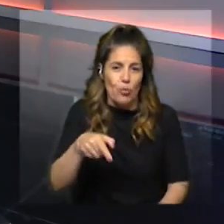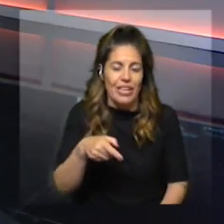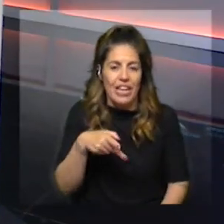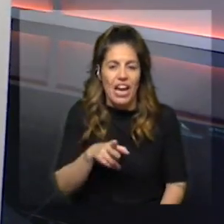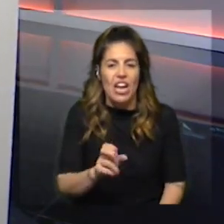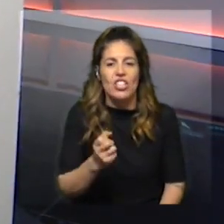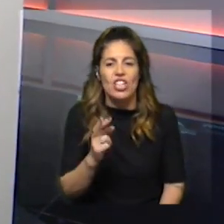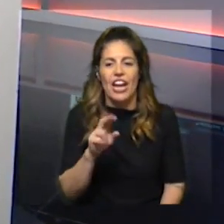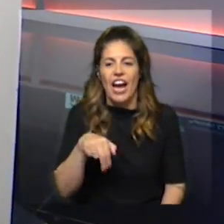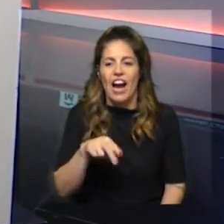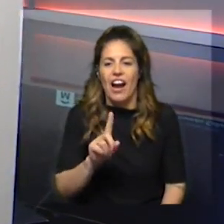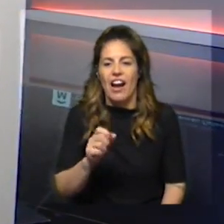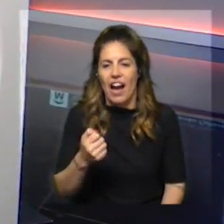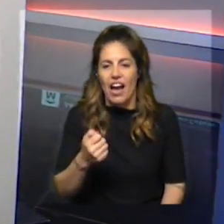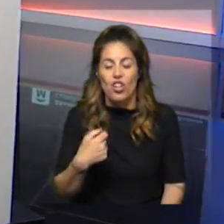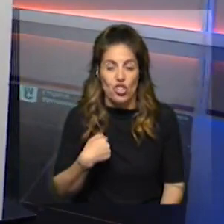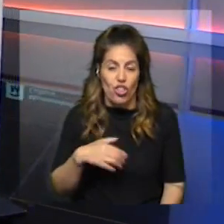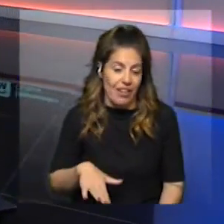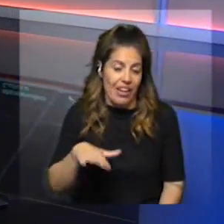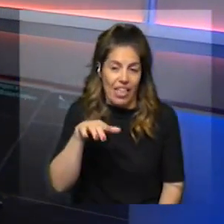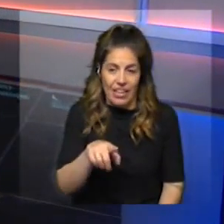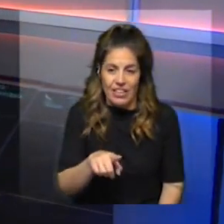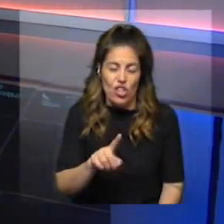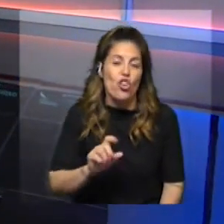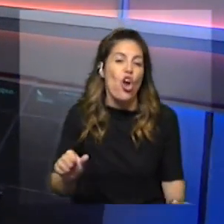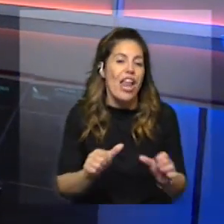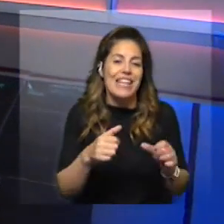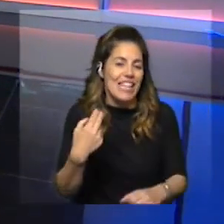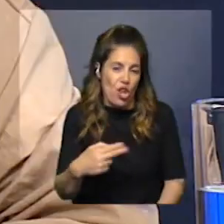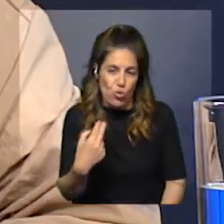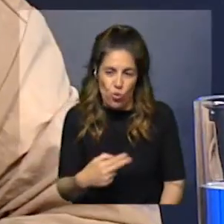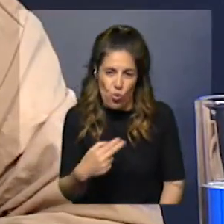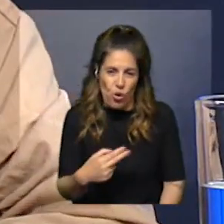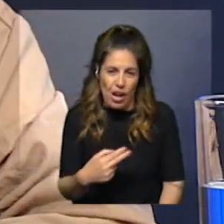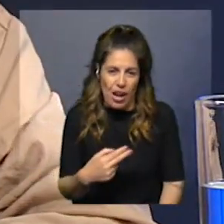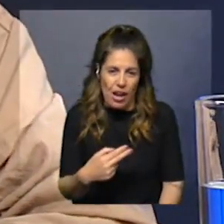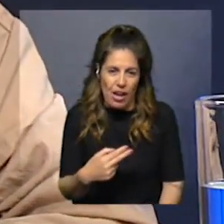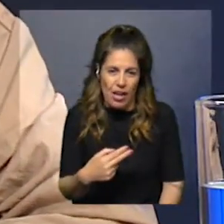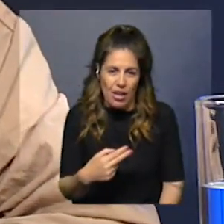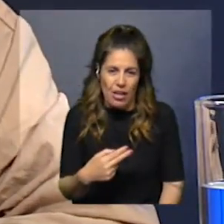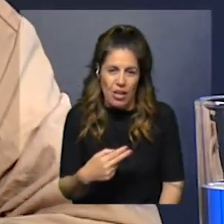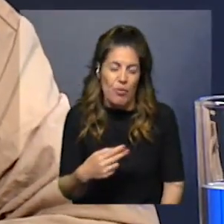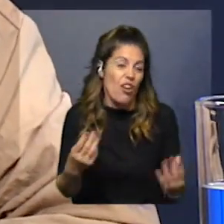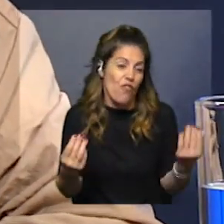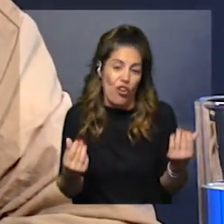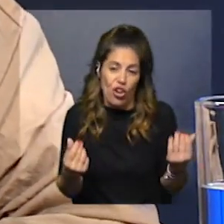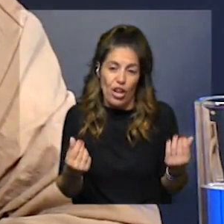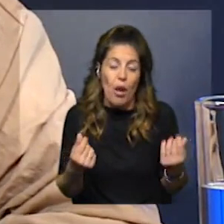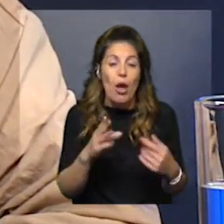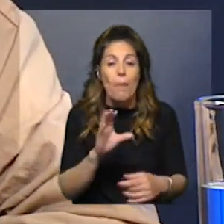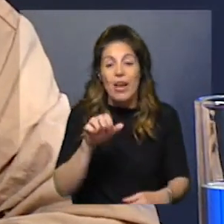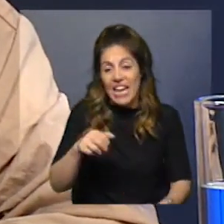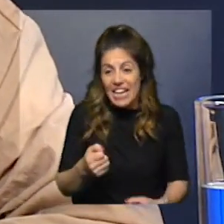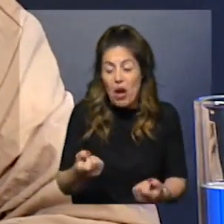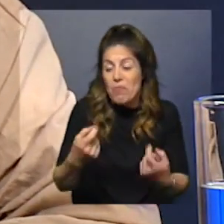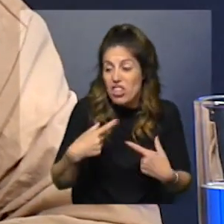verdad. Claro. O sea, venía criada de la charanga. No la llegué a ejecutar nunca, al fin y al cabo, porque no estaba haciendo folclore. Pero la plena me abrazó, me